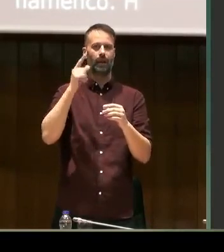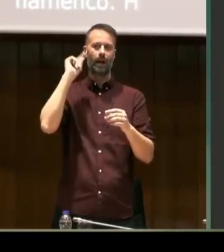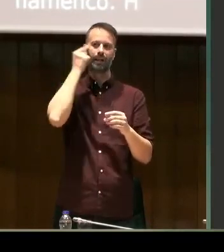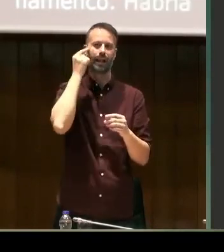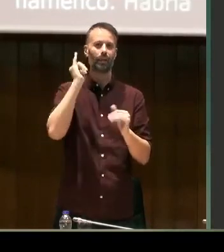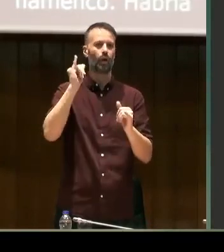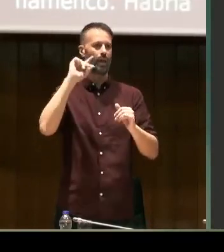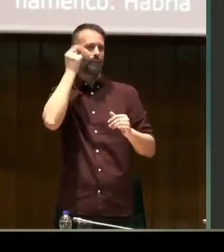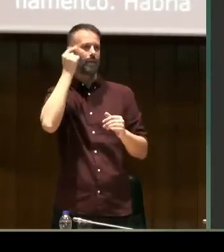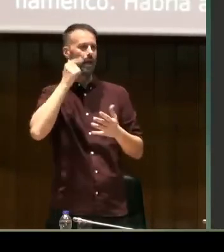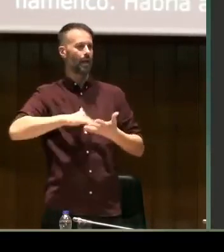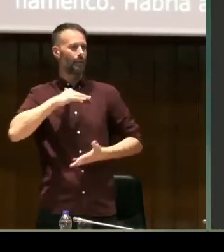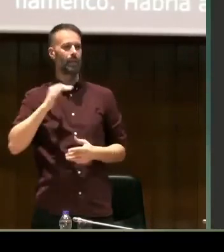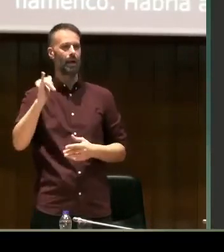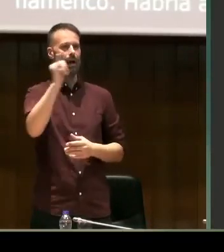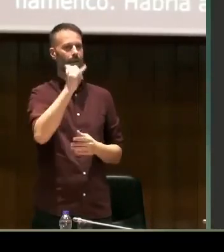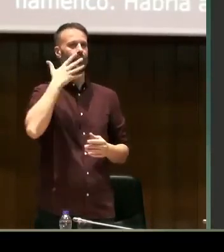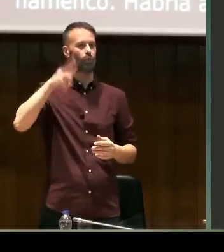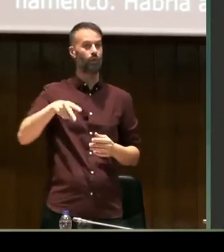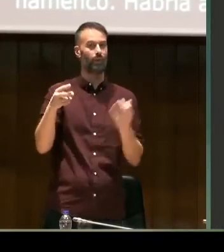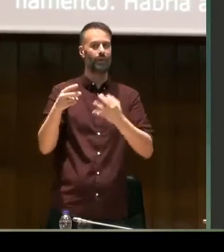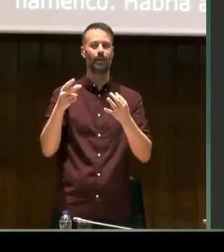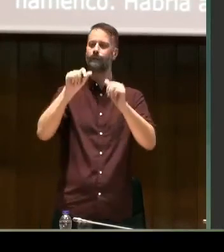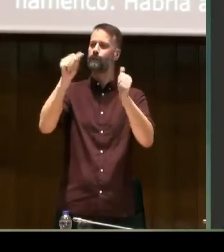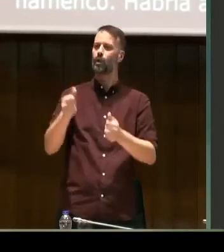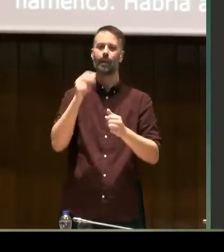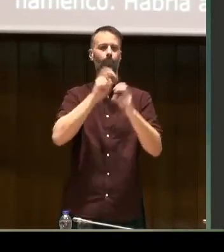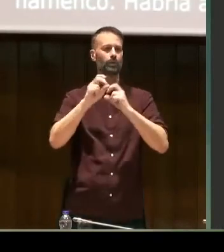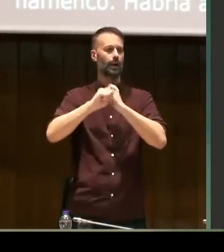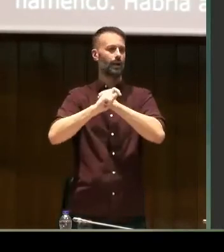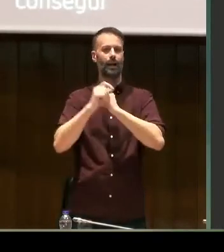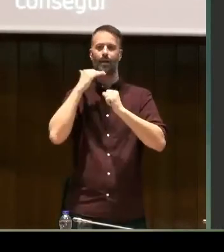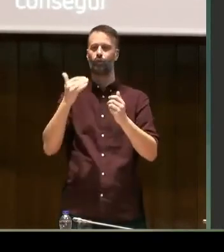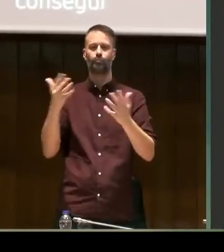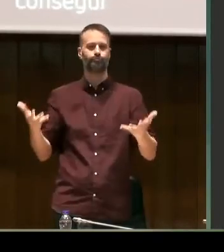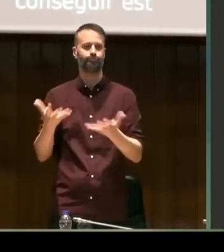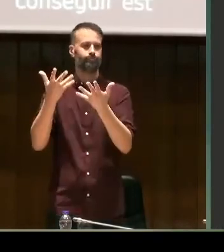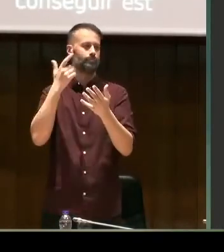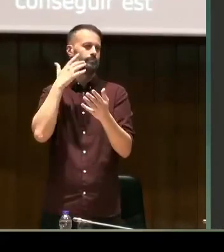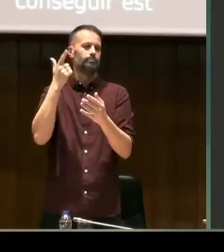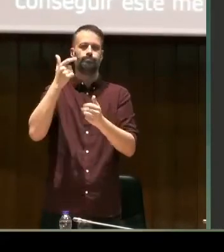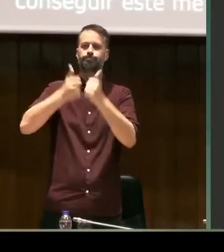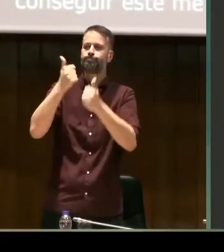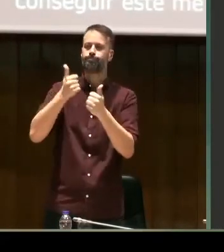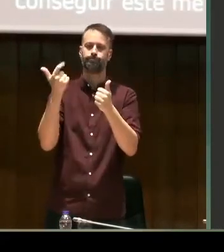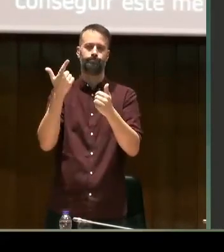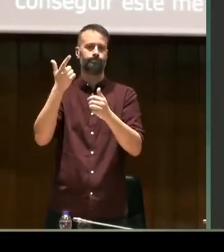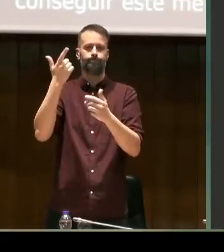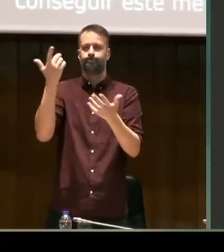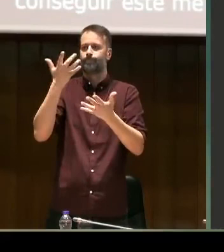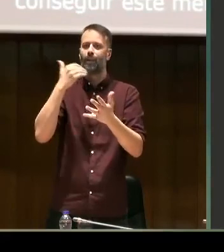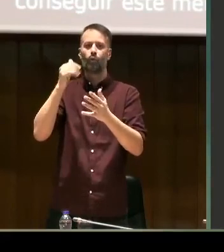del talento entre las personas sordas. Hay personas sordas con talento y capacidad y hay que buscar estrategias para